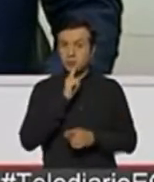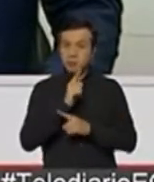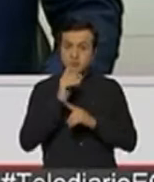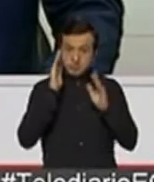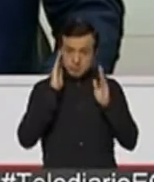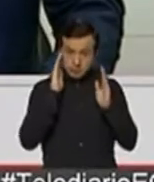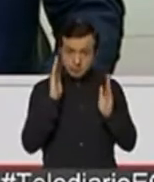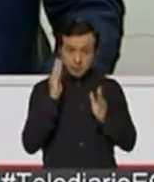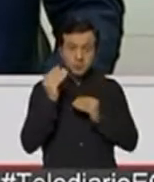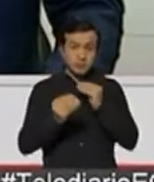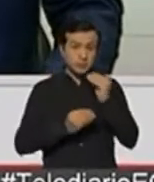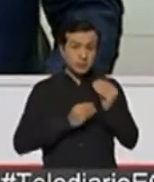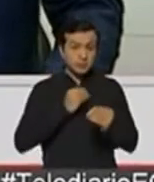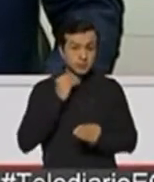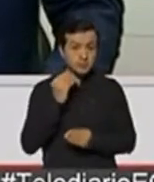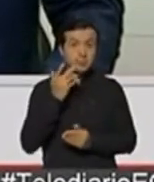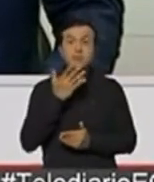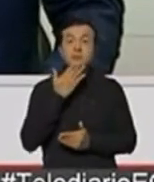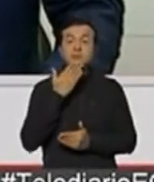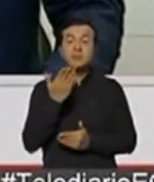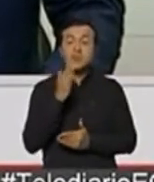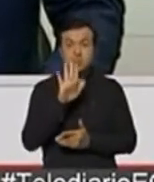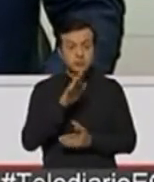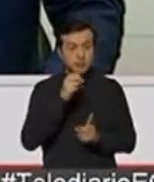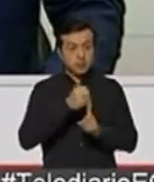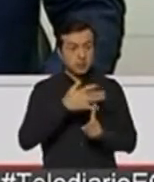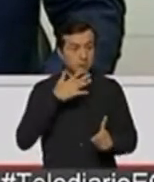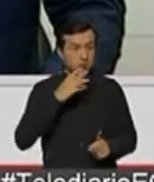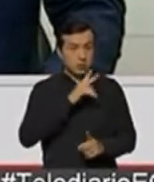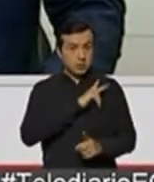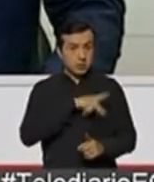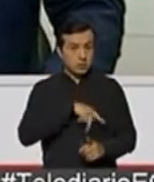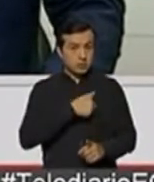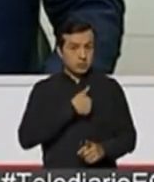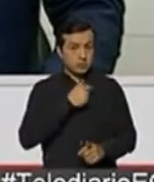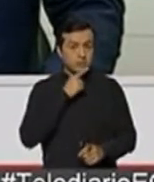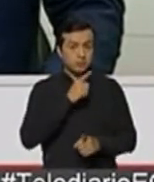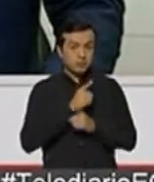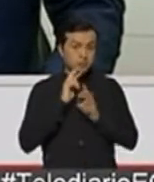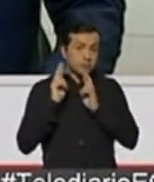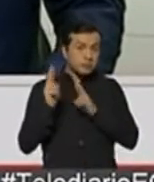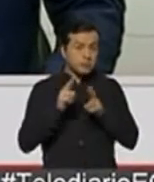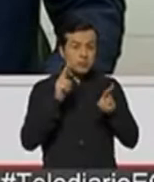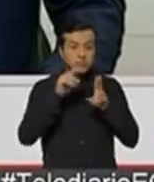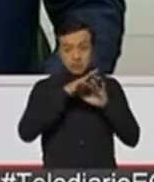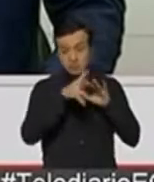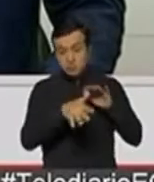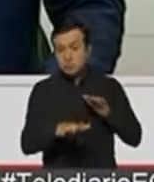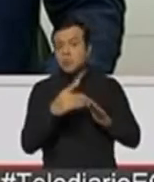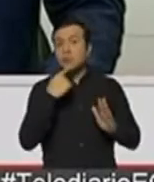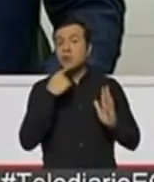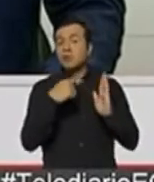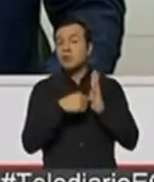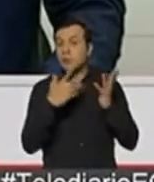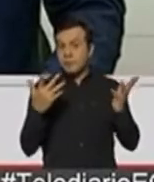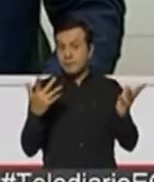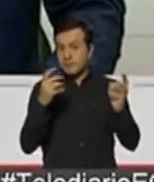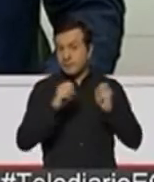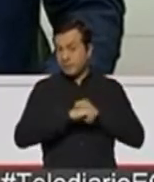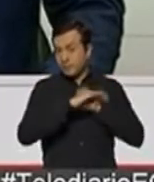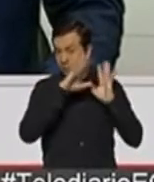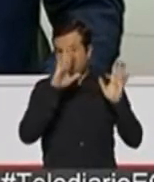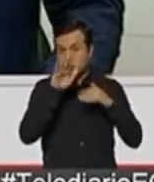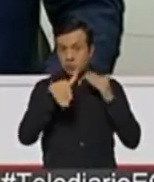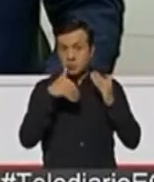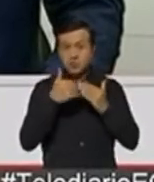cómo reducir el impacto que ellas tienen en nuestras propias fuentes de agua, ríos y quebradas. Mire un ejemplo que nos preocupa a